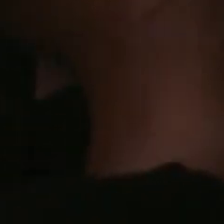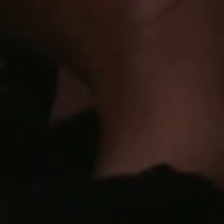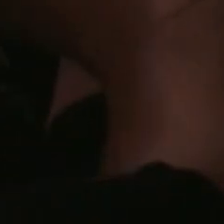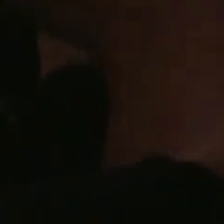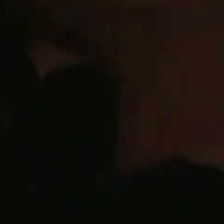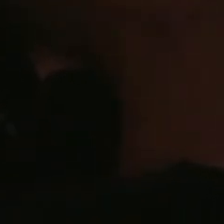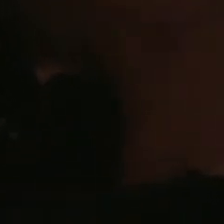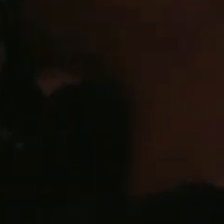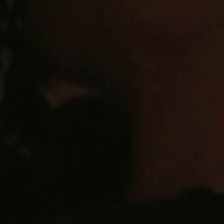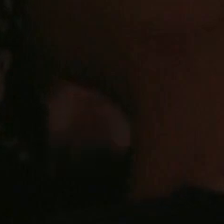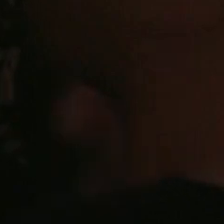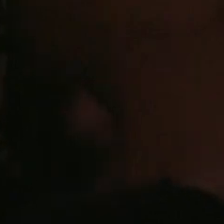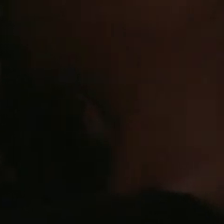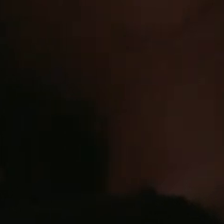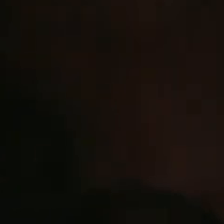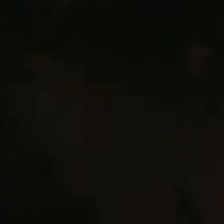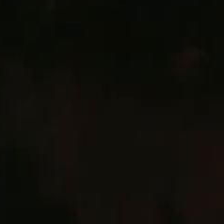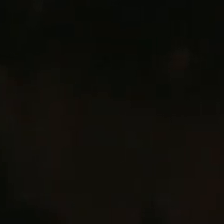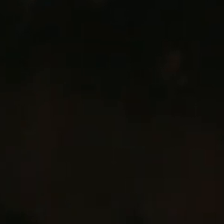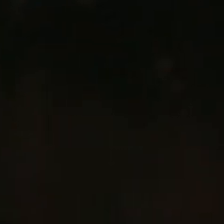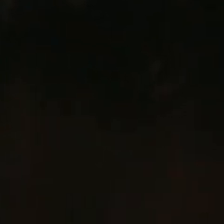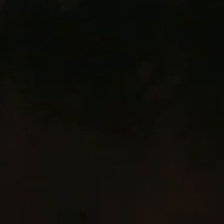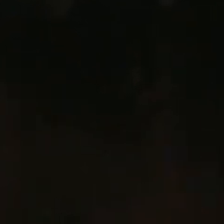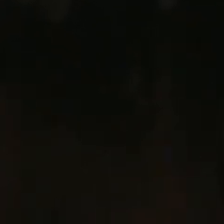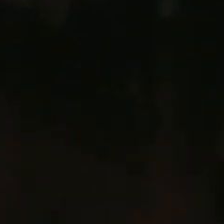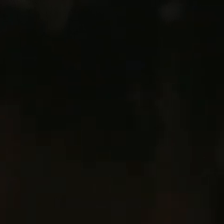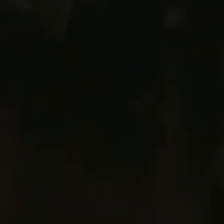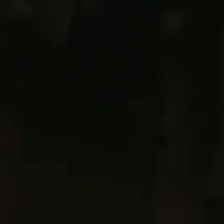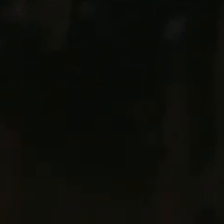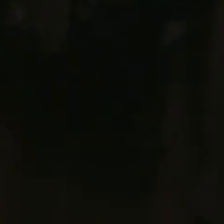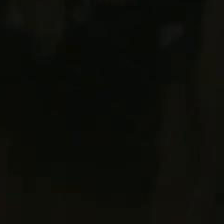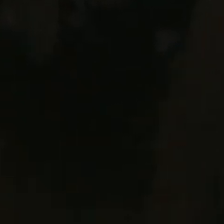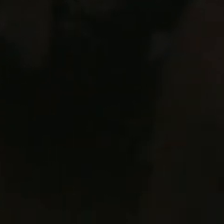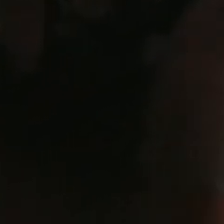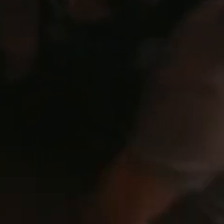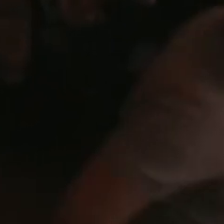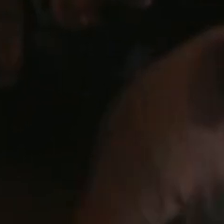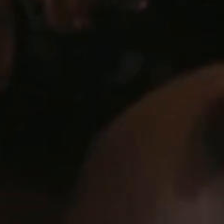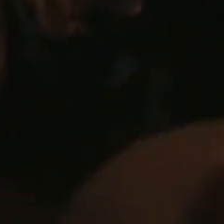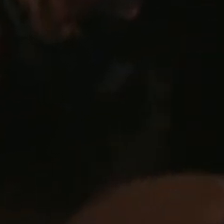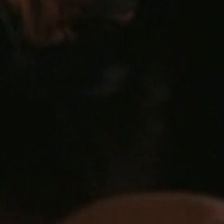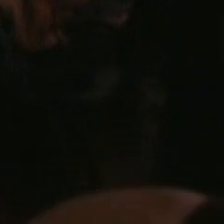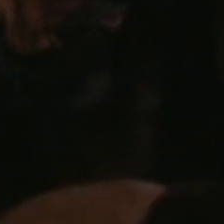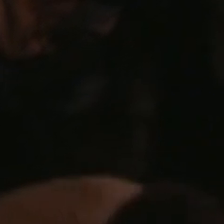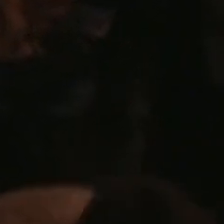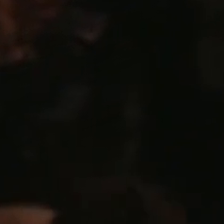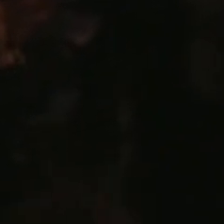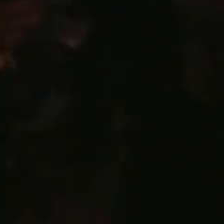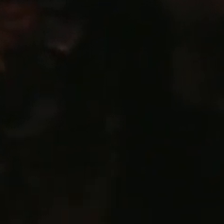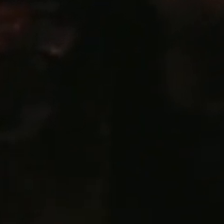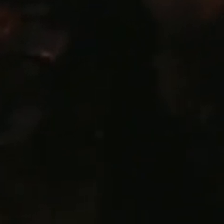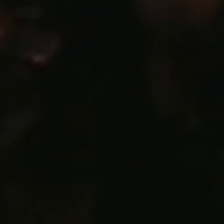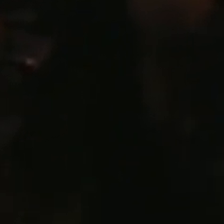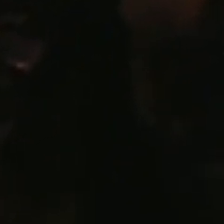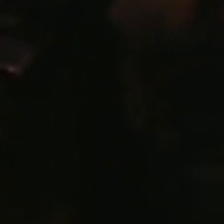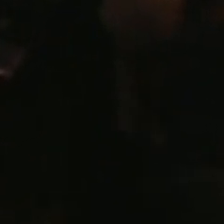de Los Diablos Locos, la primera canción. Ahora vienen con una tómbola loca, desde una muñeca chochona a un perrito piloto y una